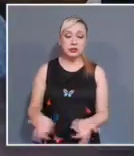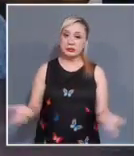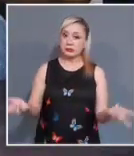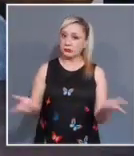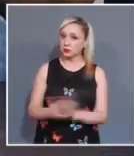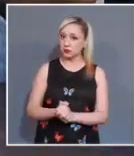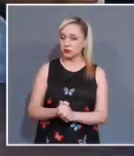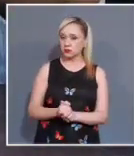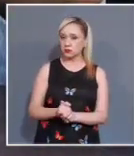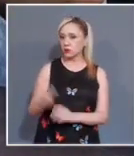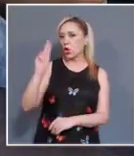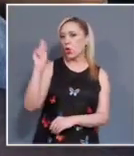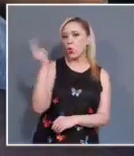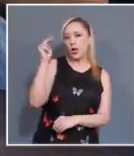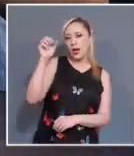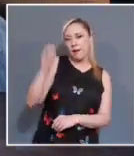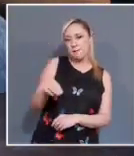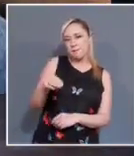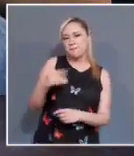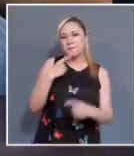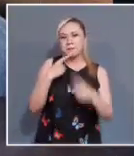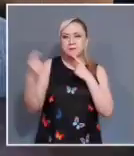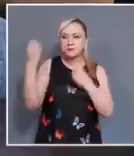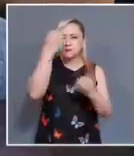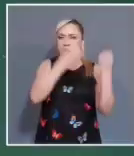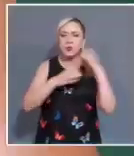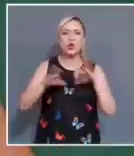Corte sobre reproducción asistida.